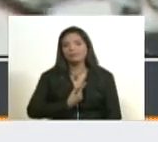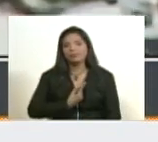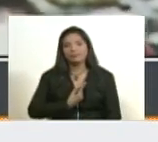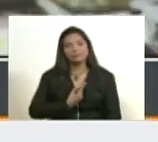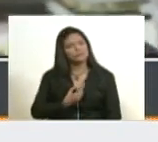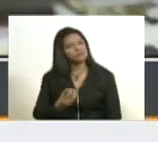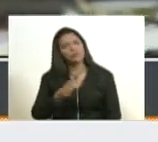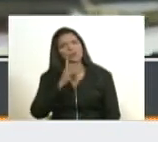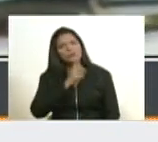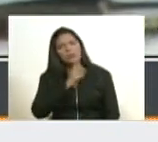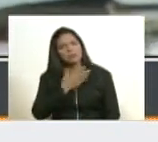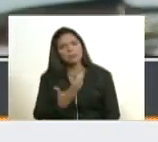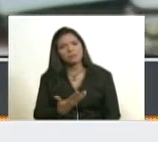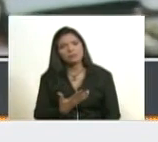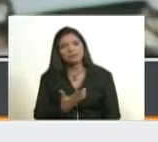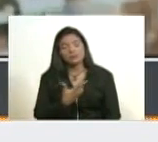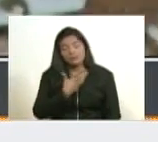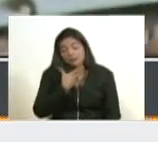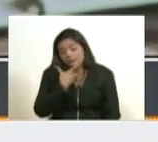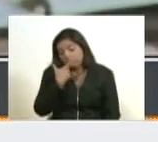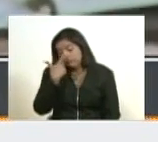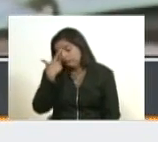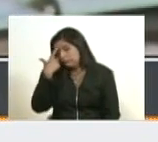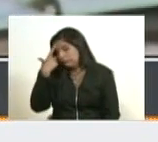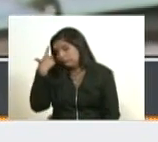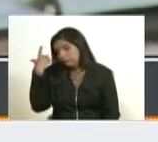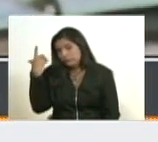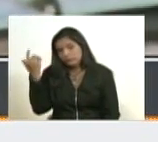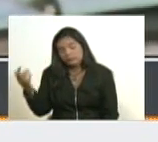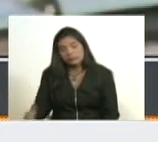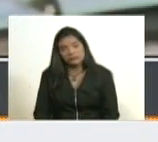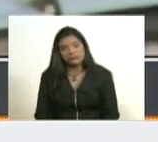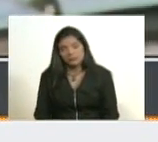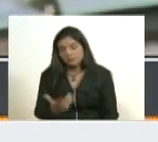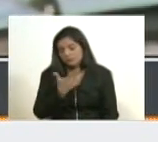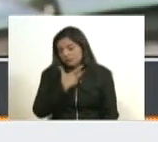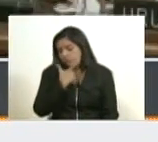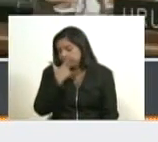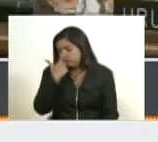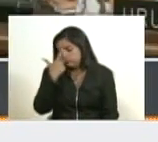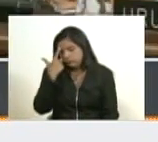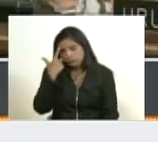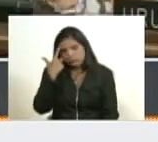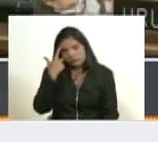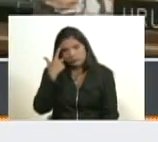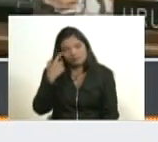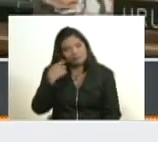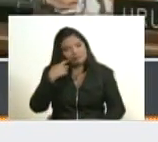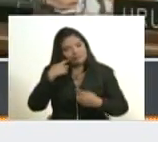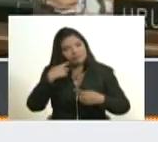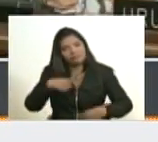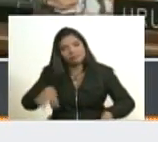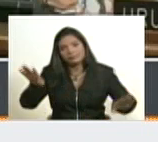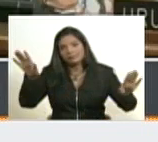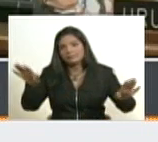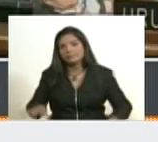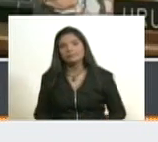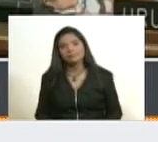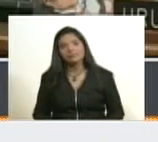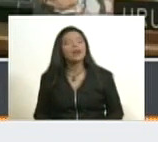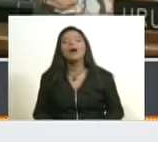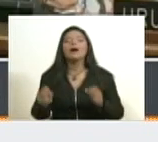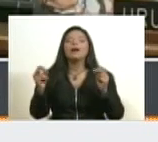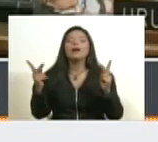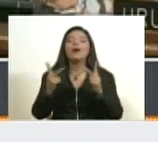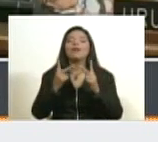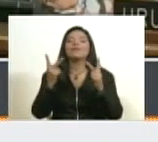¿Cómo se llama eso? Bochorno, vergüenza, derrota. Así que la victoria